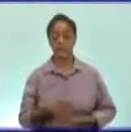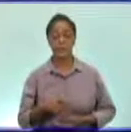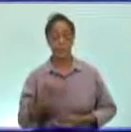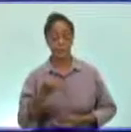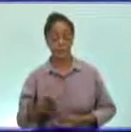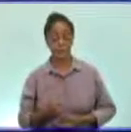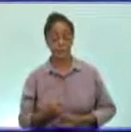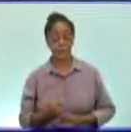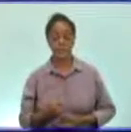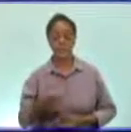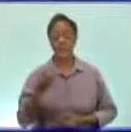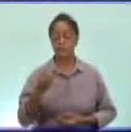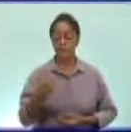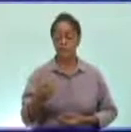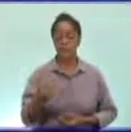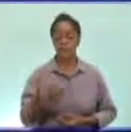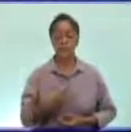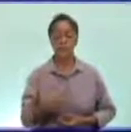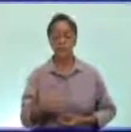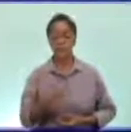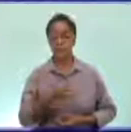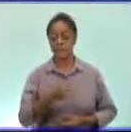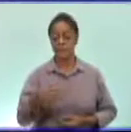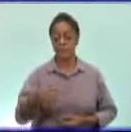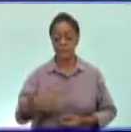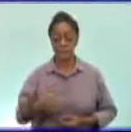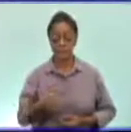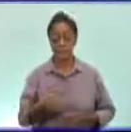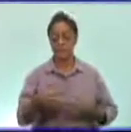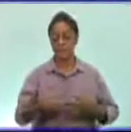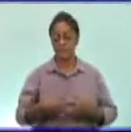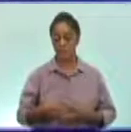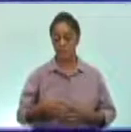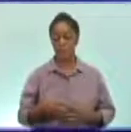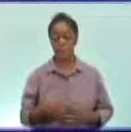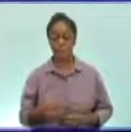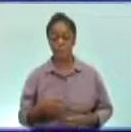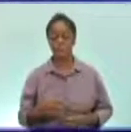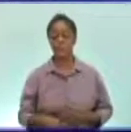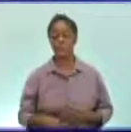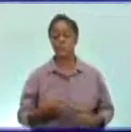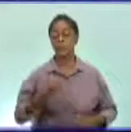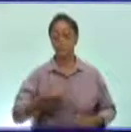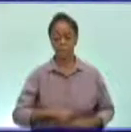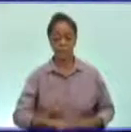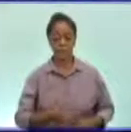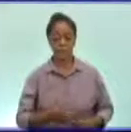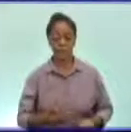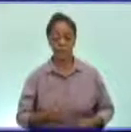Asimismo, la cantidad de células que lo componen, la forma de su reproducción.